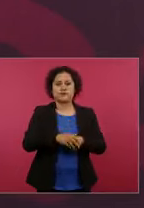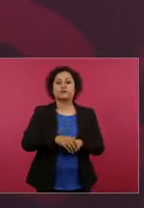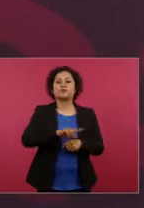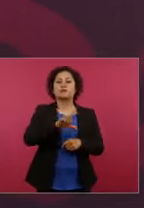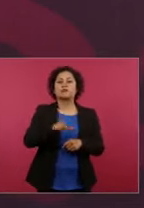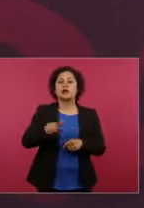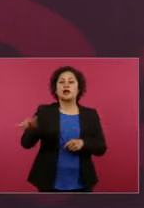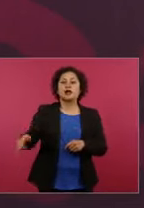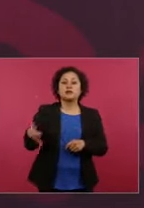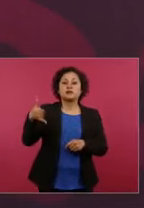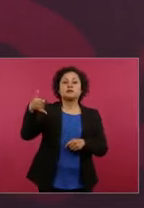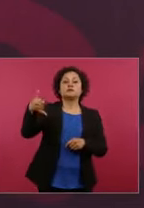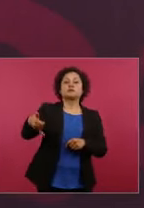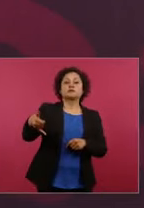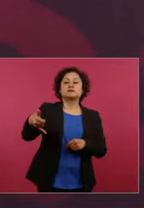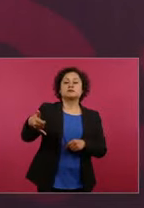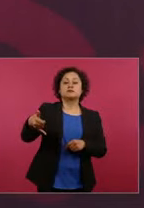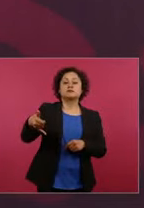llamada y